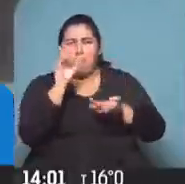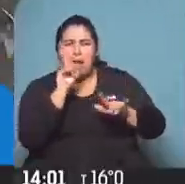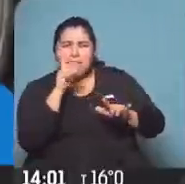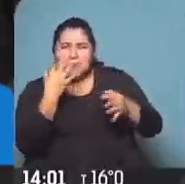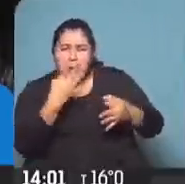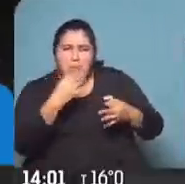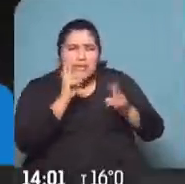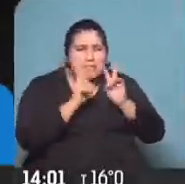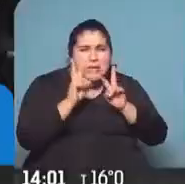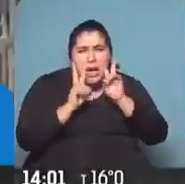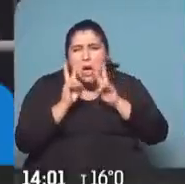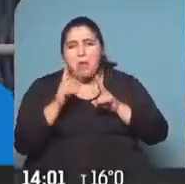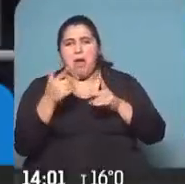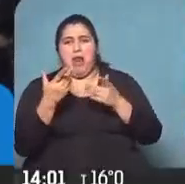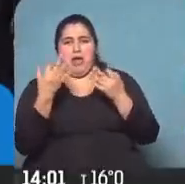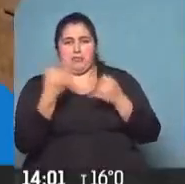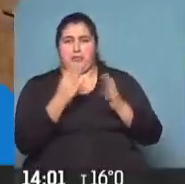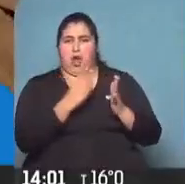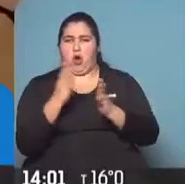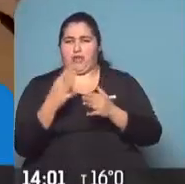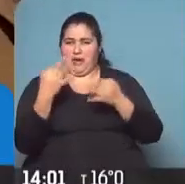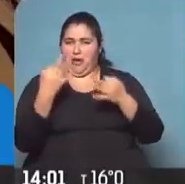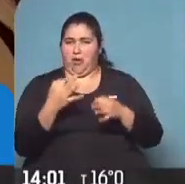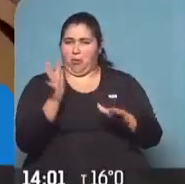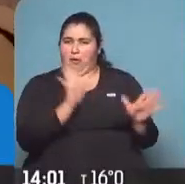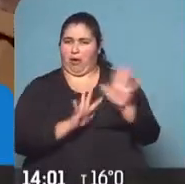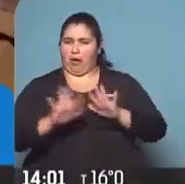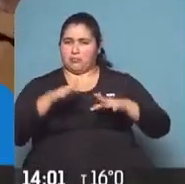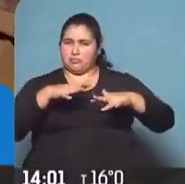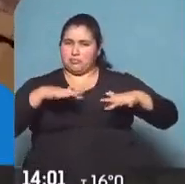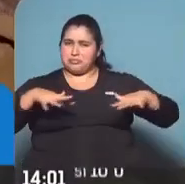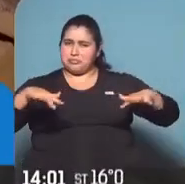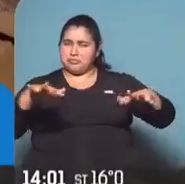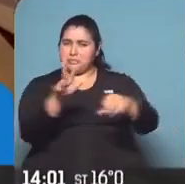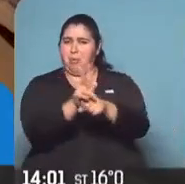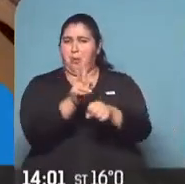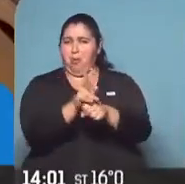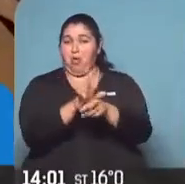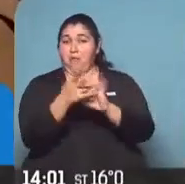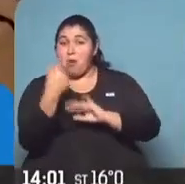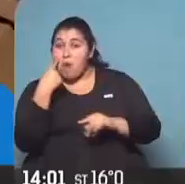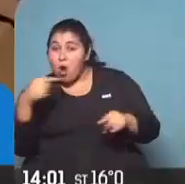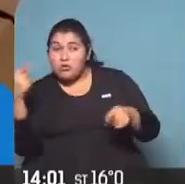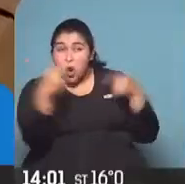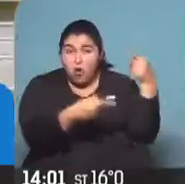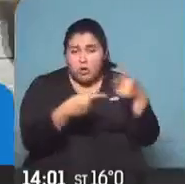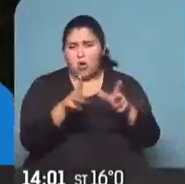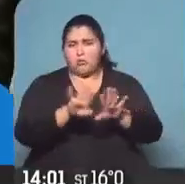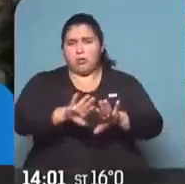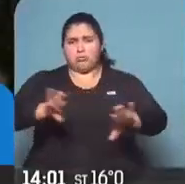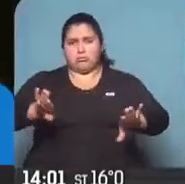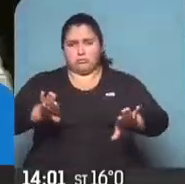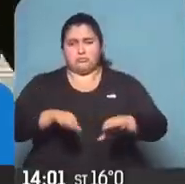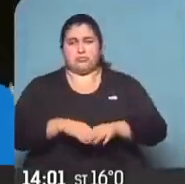versátiles para restablecer el orden público y dispersar a todos aquellos que atentan contra el mismo